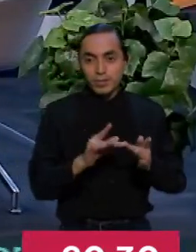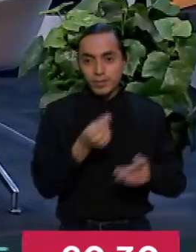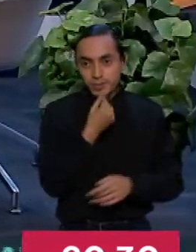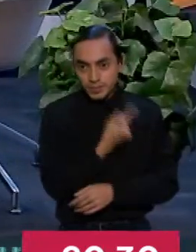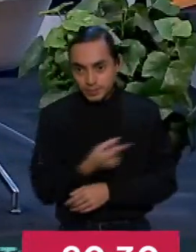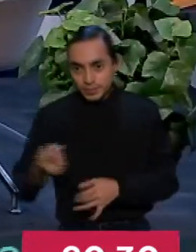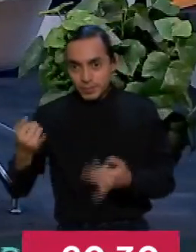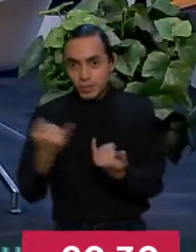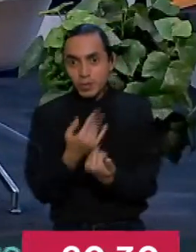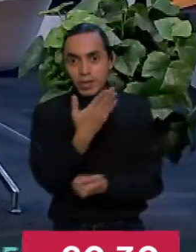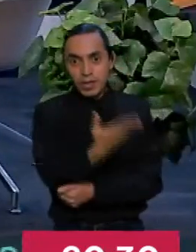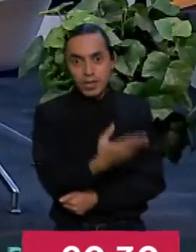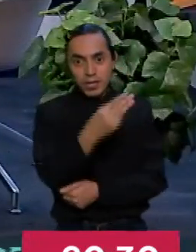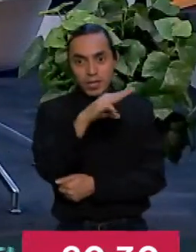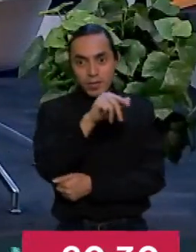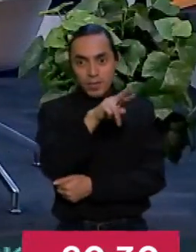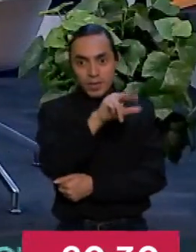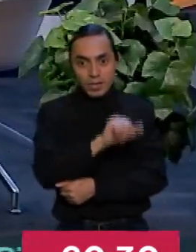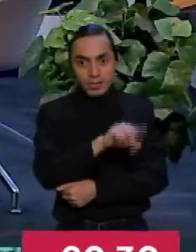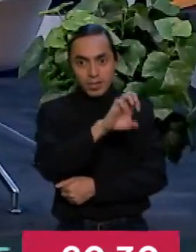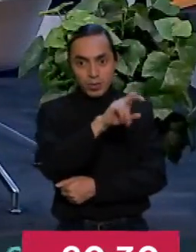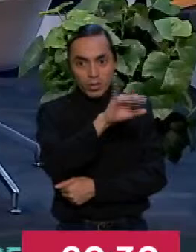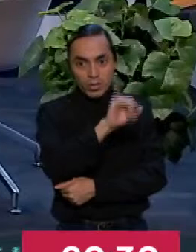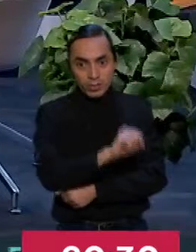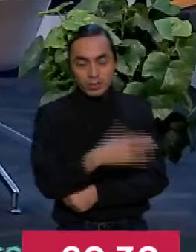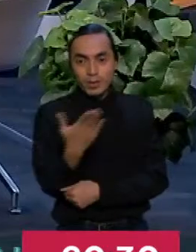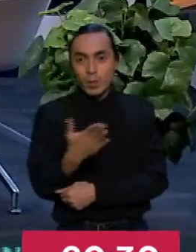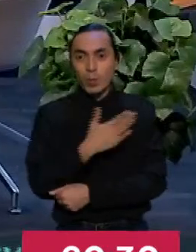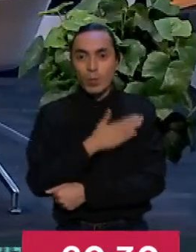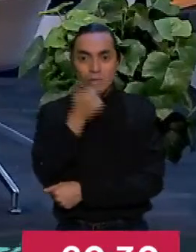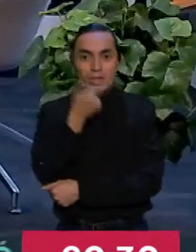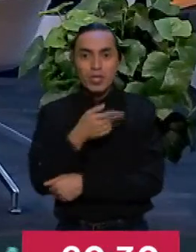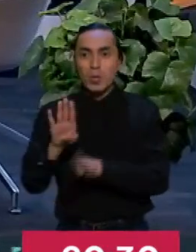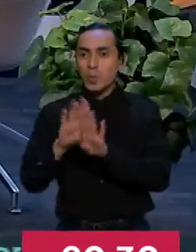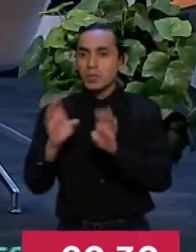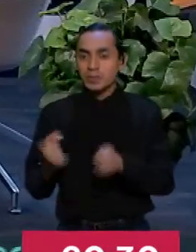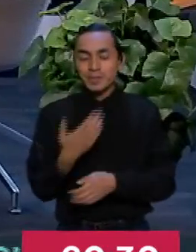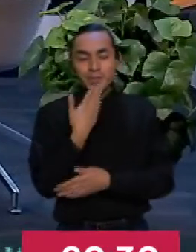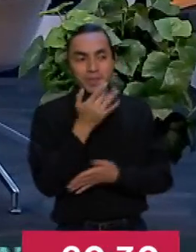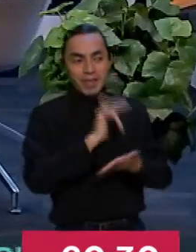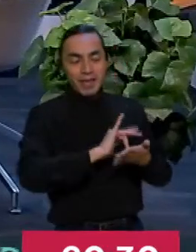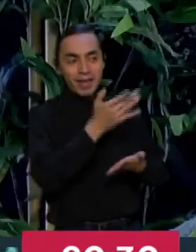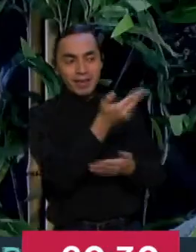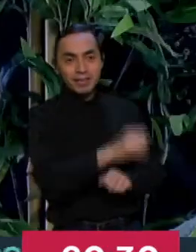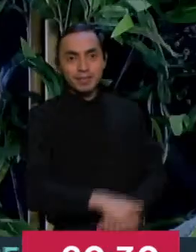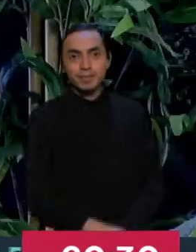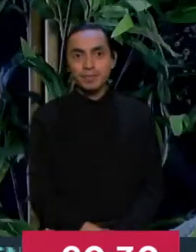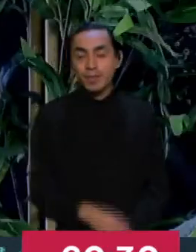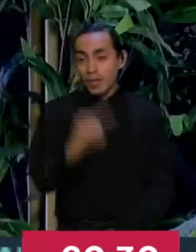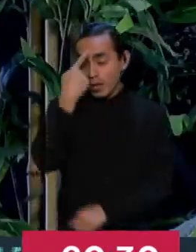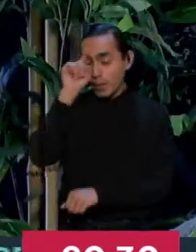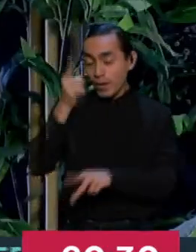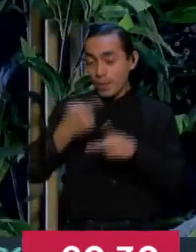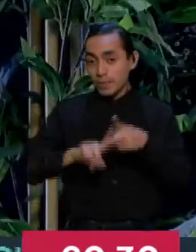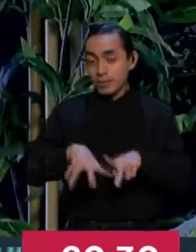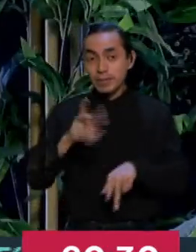María Estrella, integrante de Educadis. Buenas noches, ¿cómo están? Buenas noches, muy bien, gracias. Oigan, para empezar